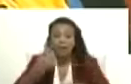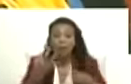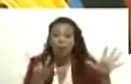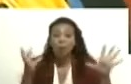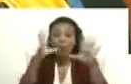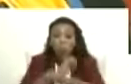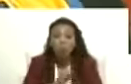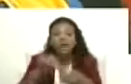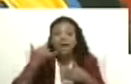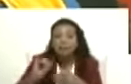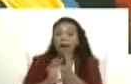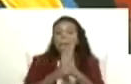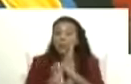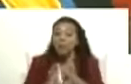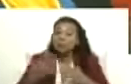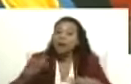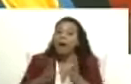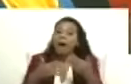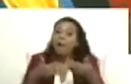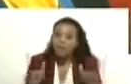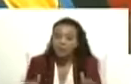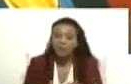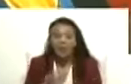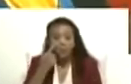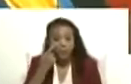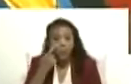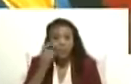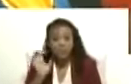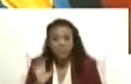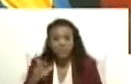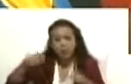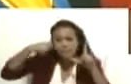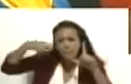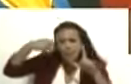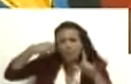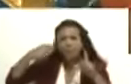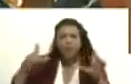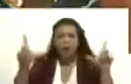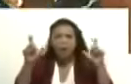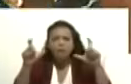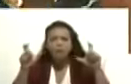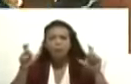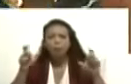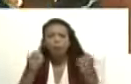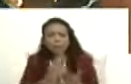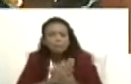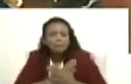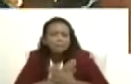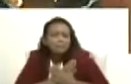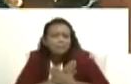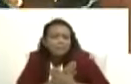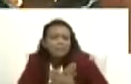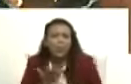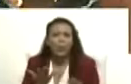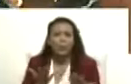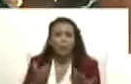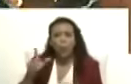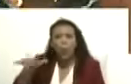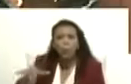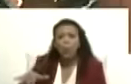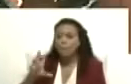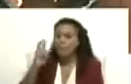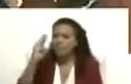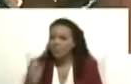la noche si fuera necesario. Hemos visto imágenes enternecedoras como en La Silsa, como en